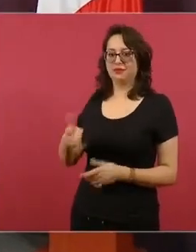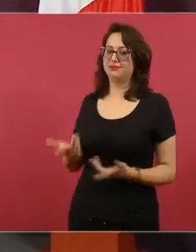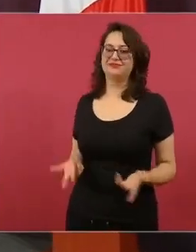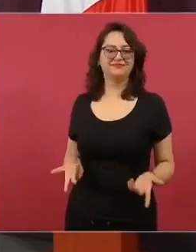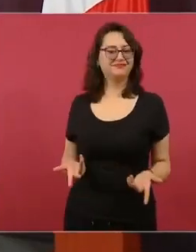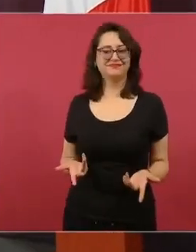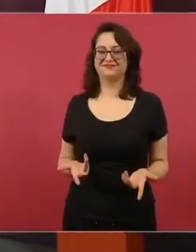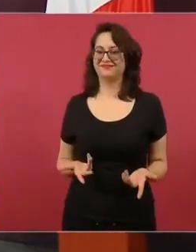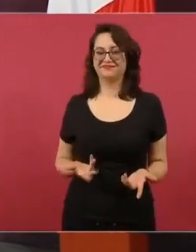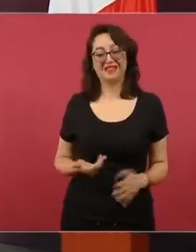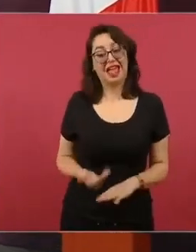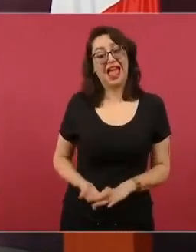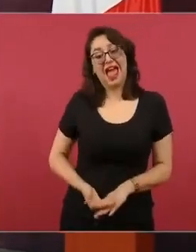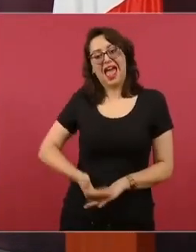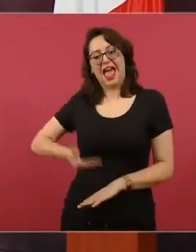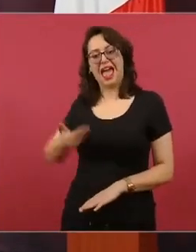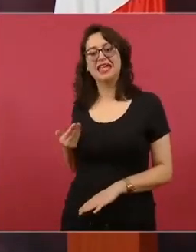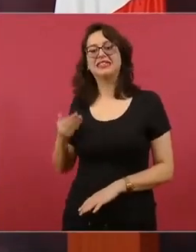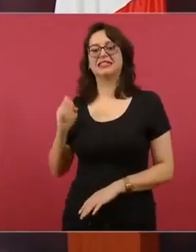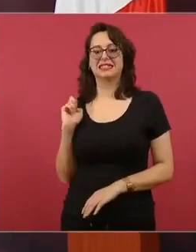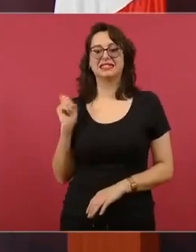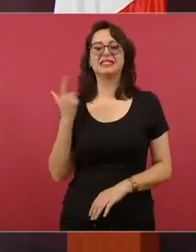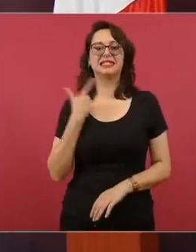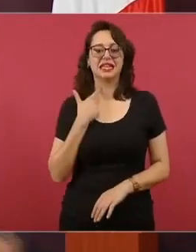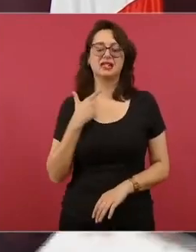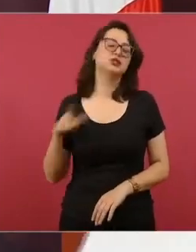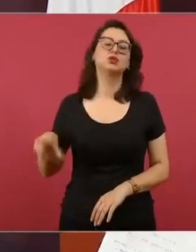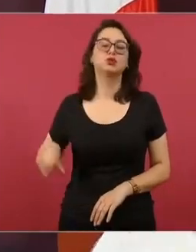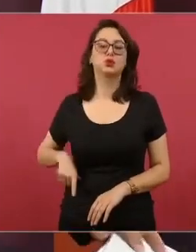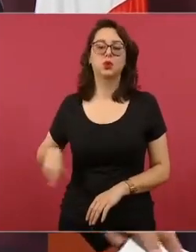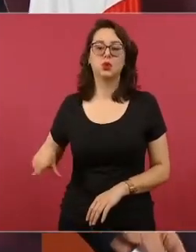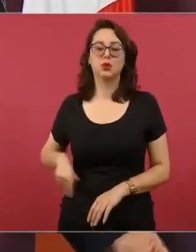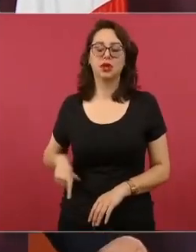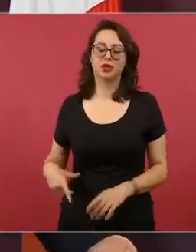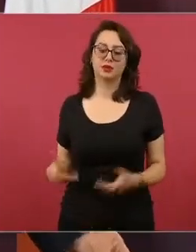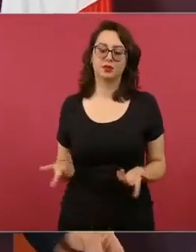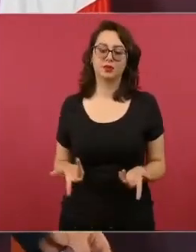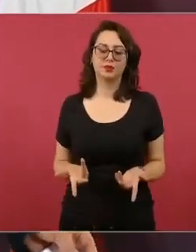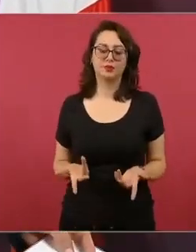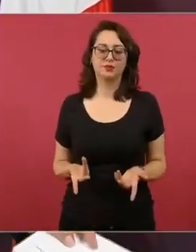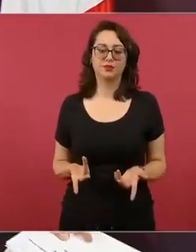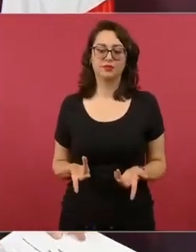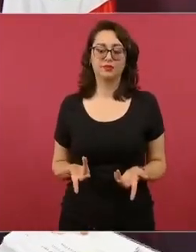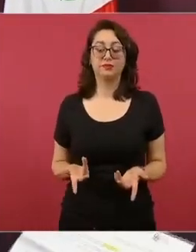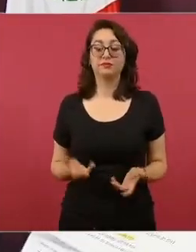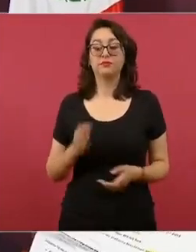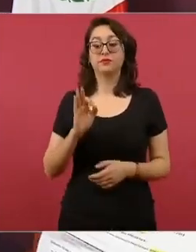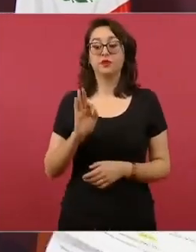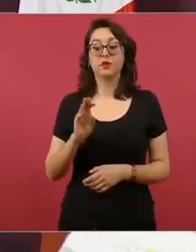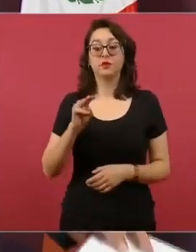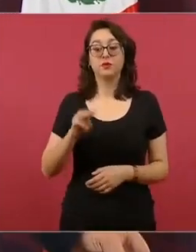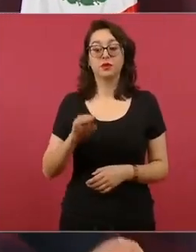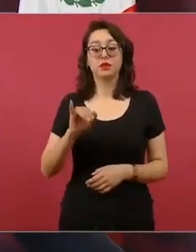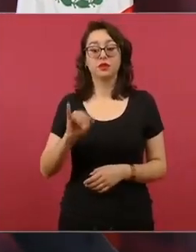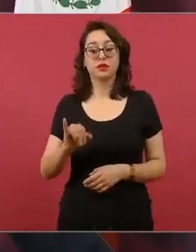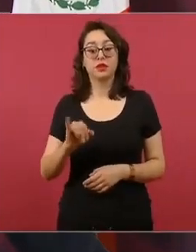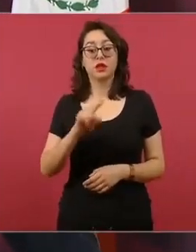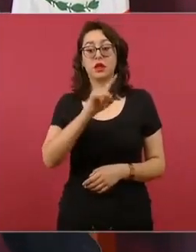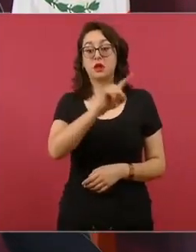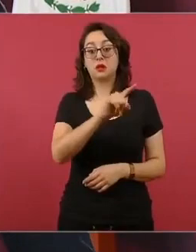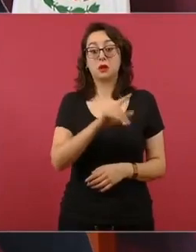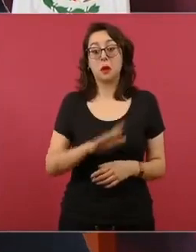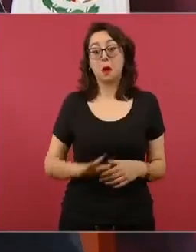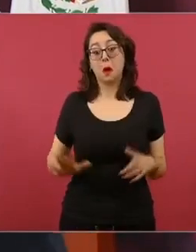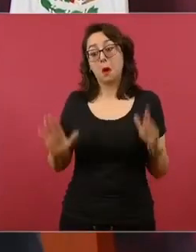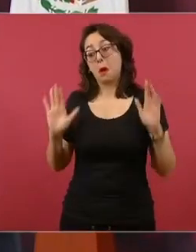cuando el origen es el que les acabo de comentar. Ahora, resulta que el Fondo Monetario Internacional no da la